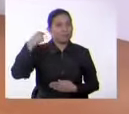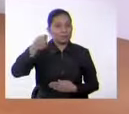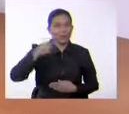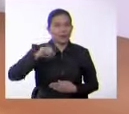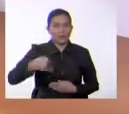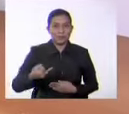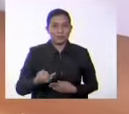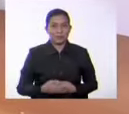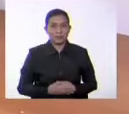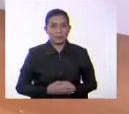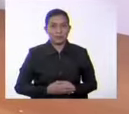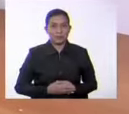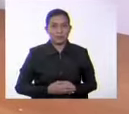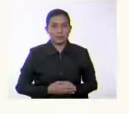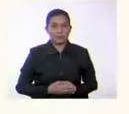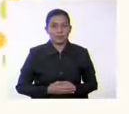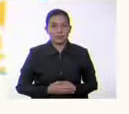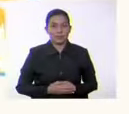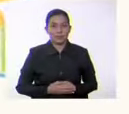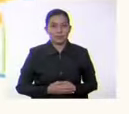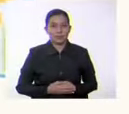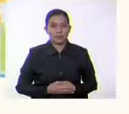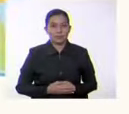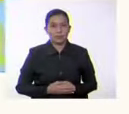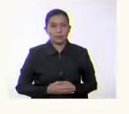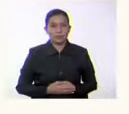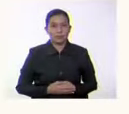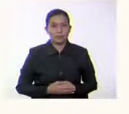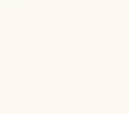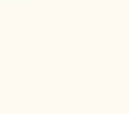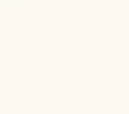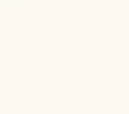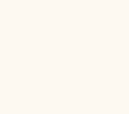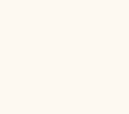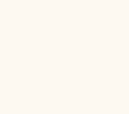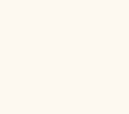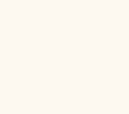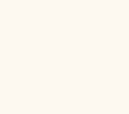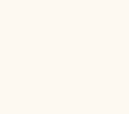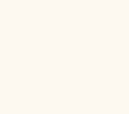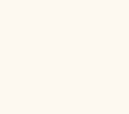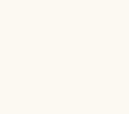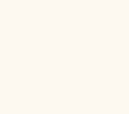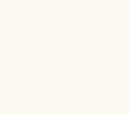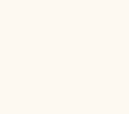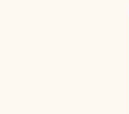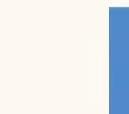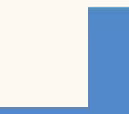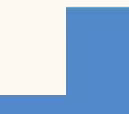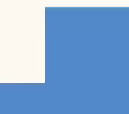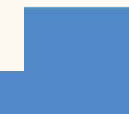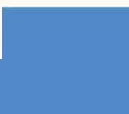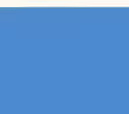jueves. Hasta luego.